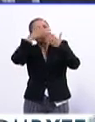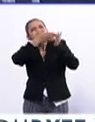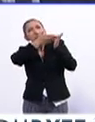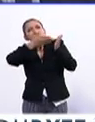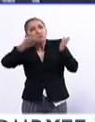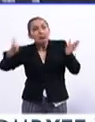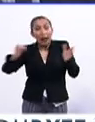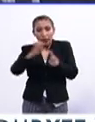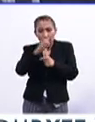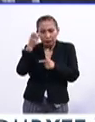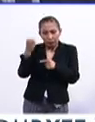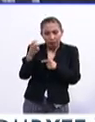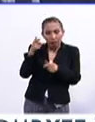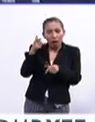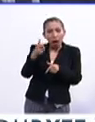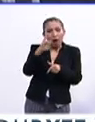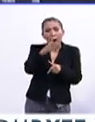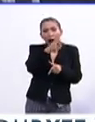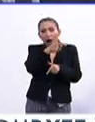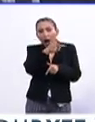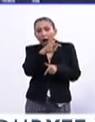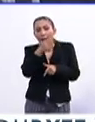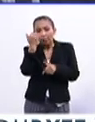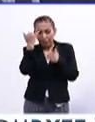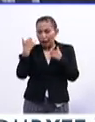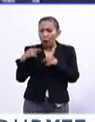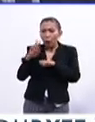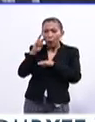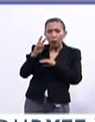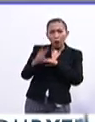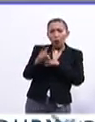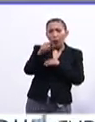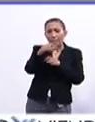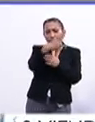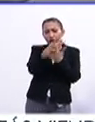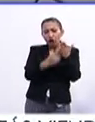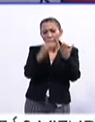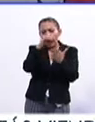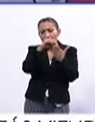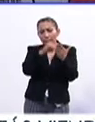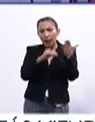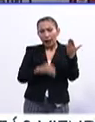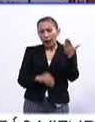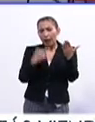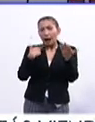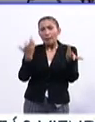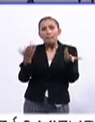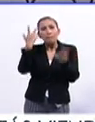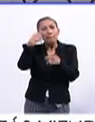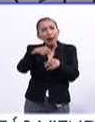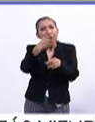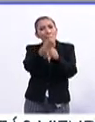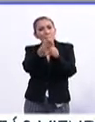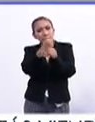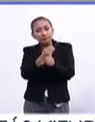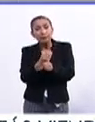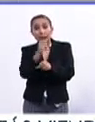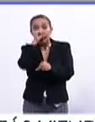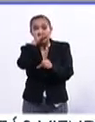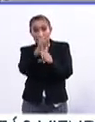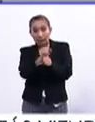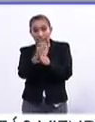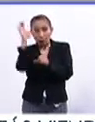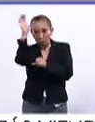entonces a partir de eso el programa metáfora para la reconstrucción la